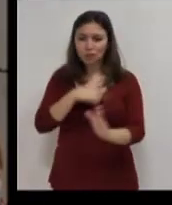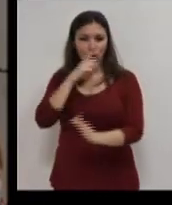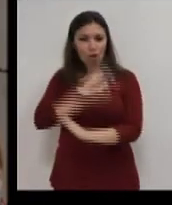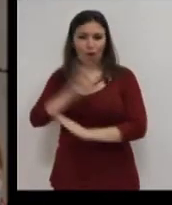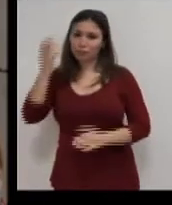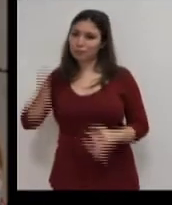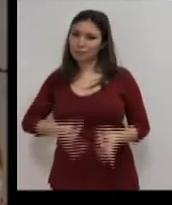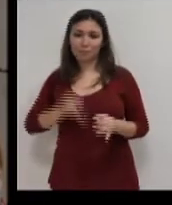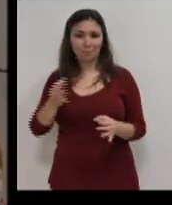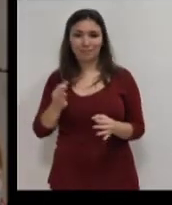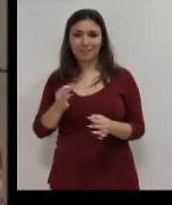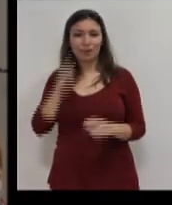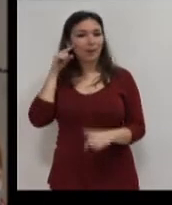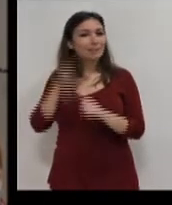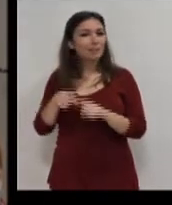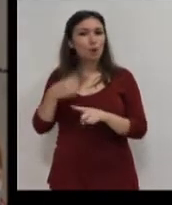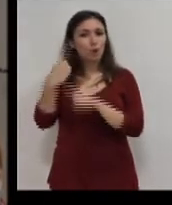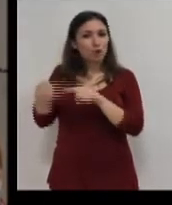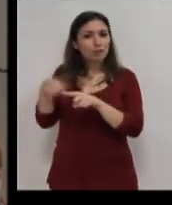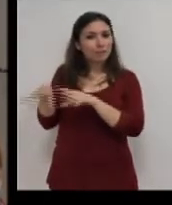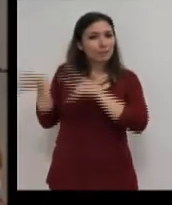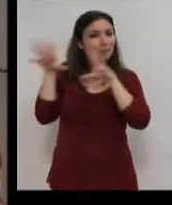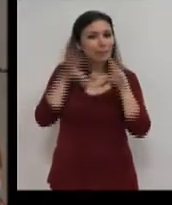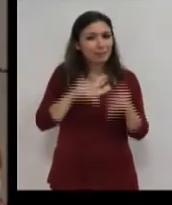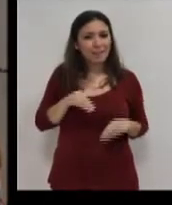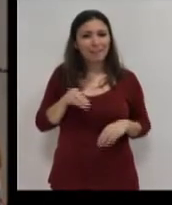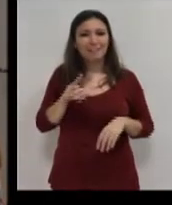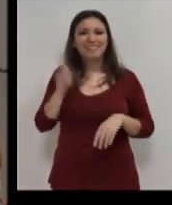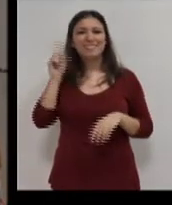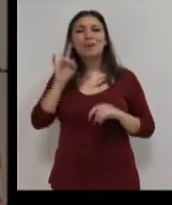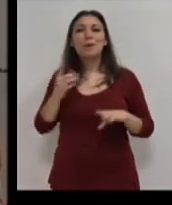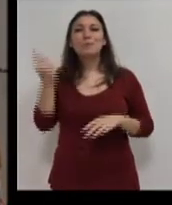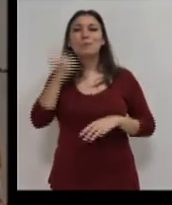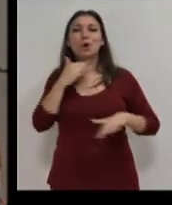compañeros siempre en cuanto a comprensión de cosas. Soy como